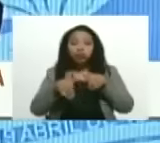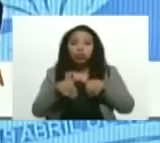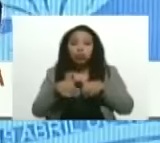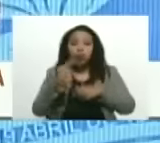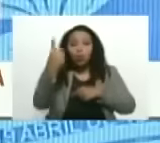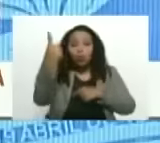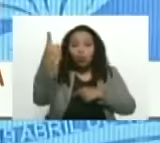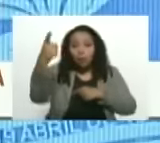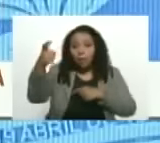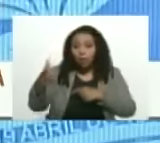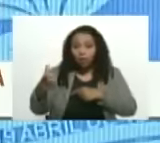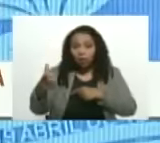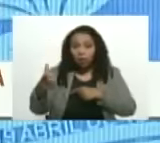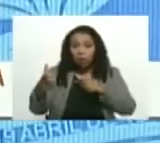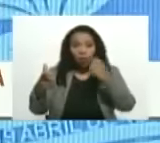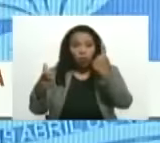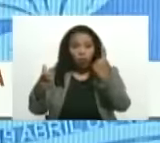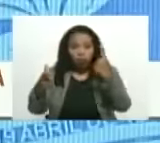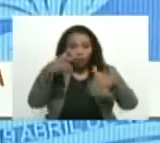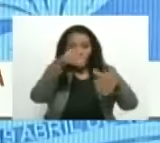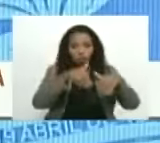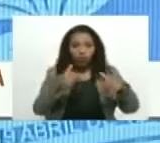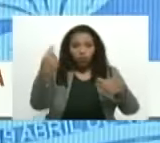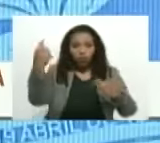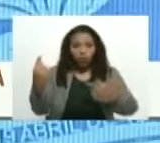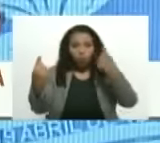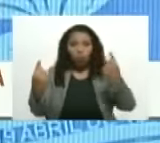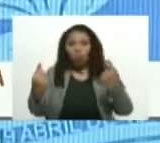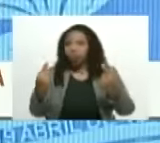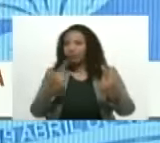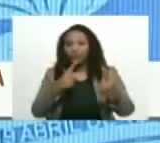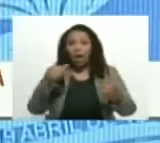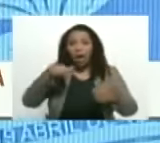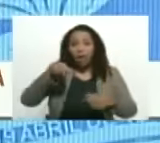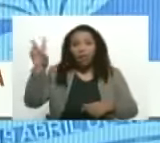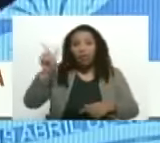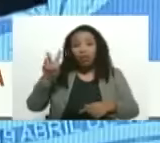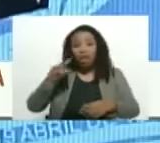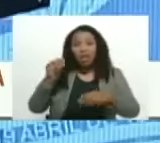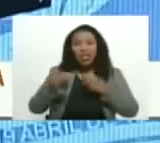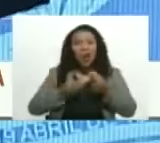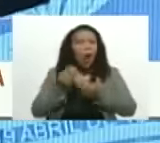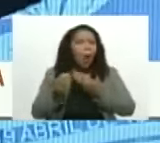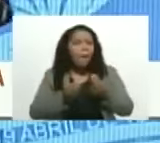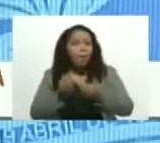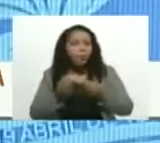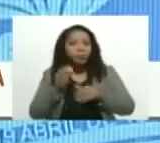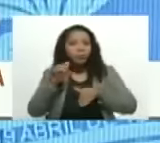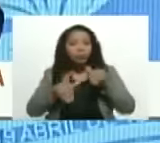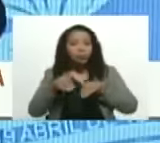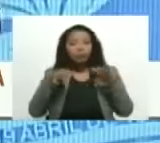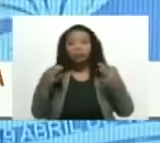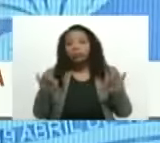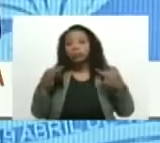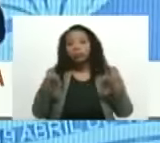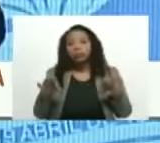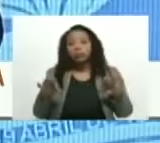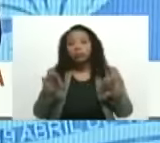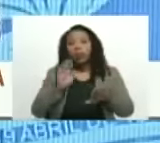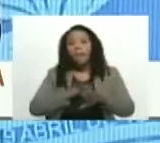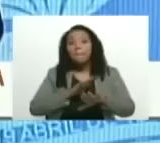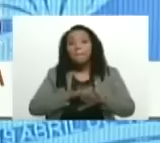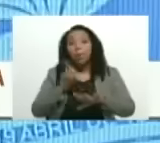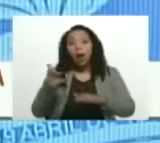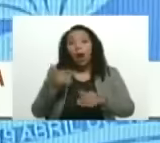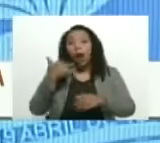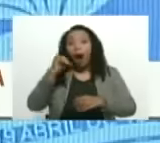un elector, un voto. En Venezuela, ¿cómo se garantiza eso? En una elección natural, porque hay una capta